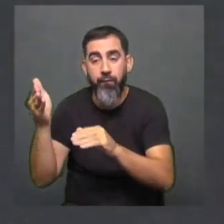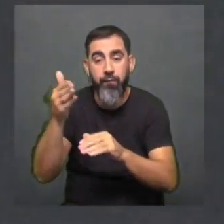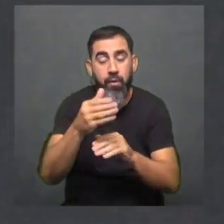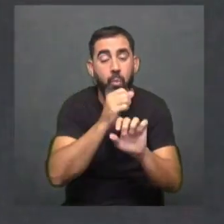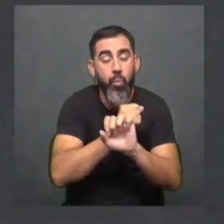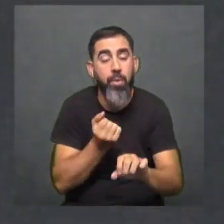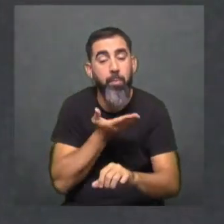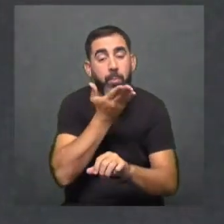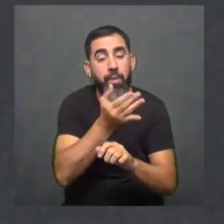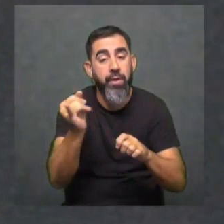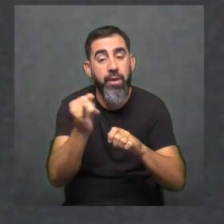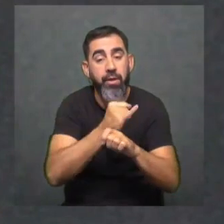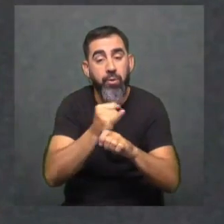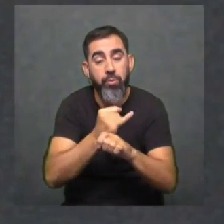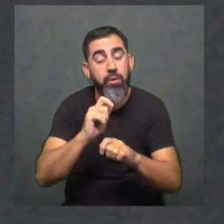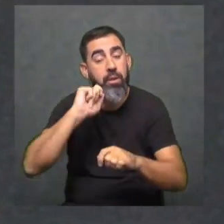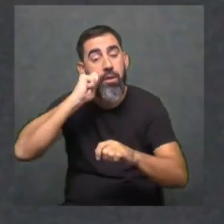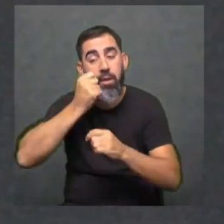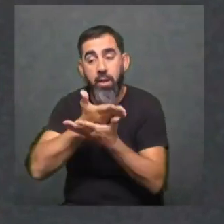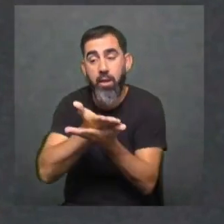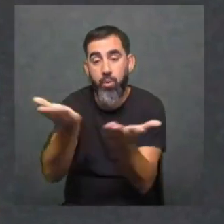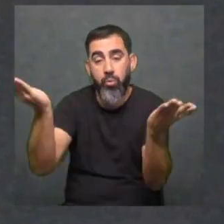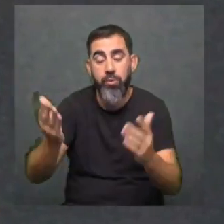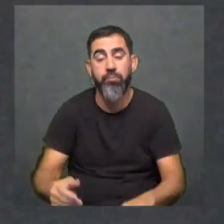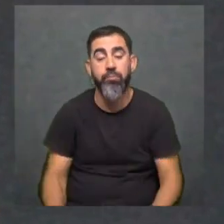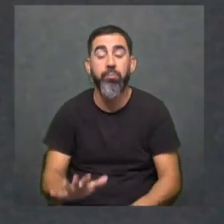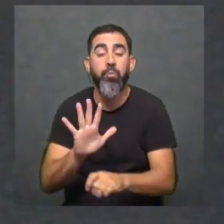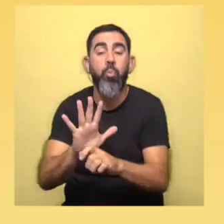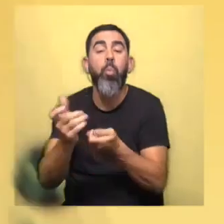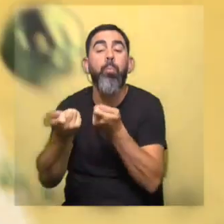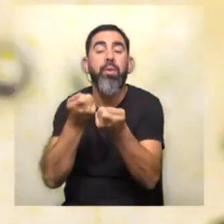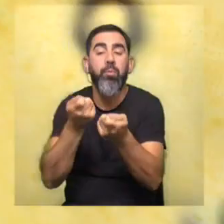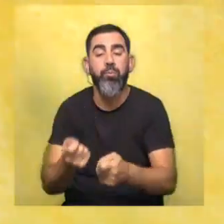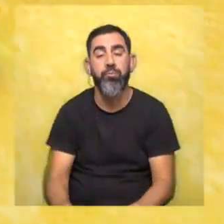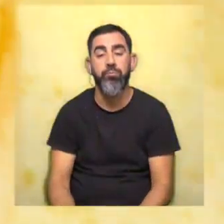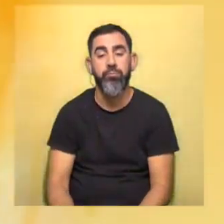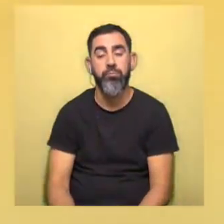solicitarse por parte de instituciones que quieran exponerla a modo de préstamo.